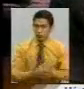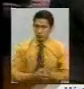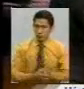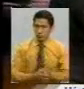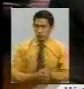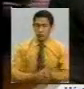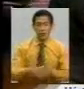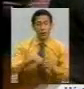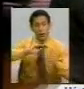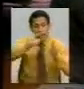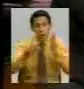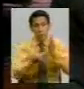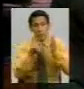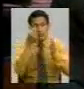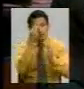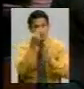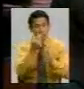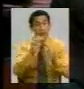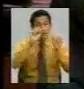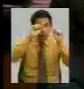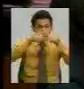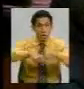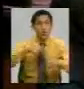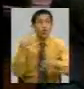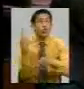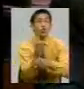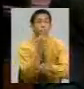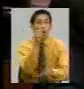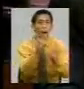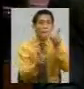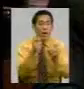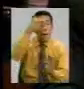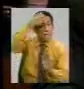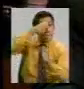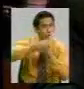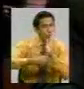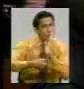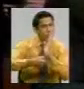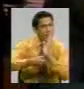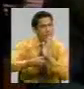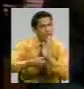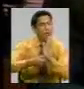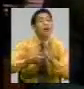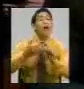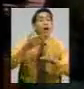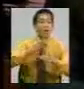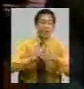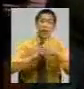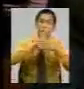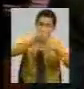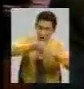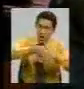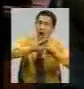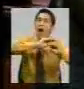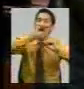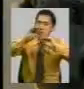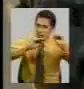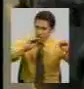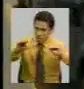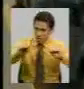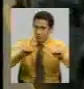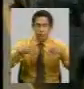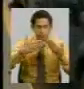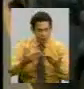los intereses serán cargados al usuario que ha cometido la contramisión, posteriores al día en que se los notifique.